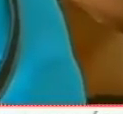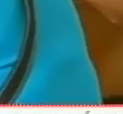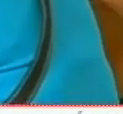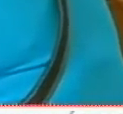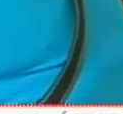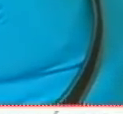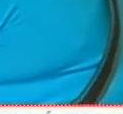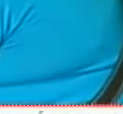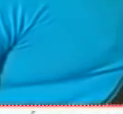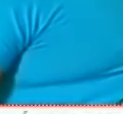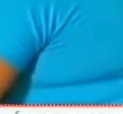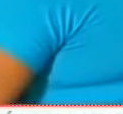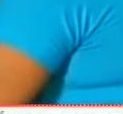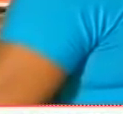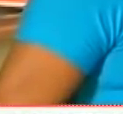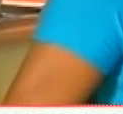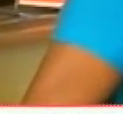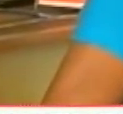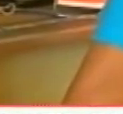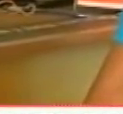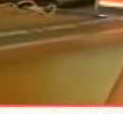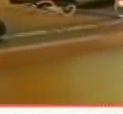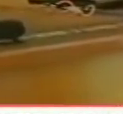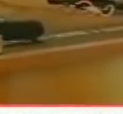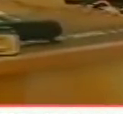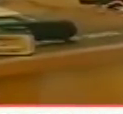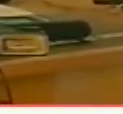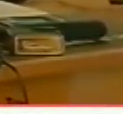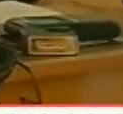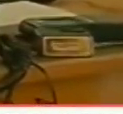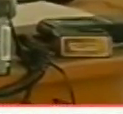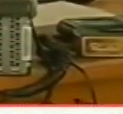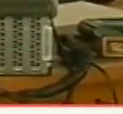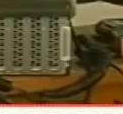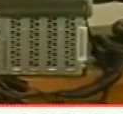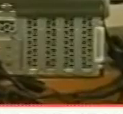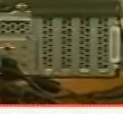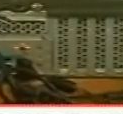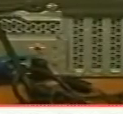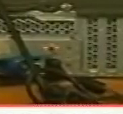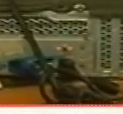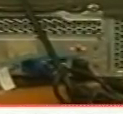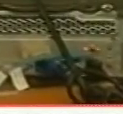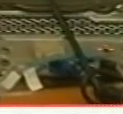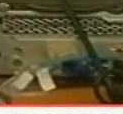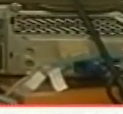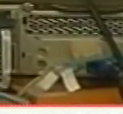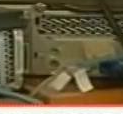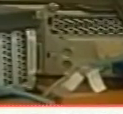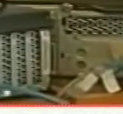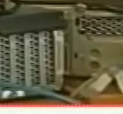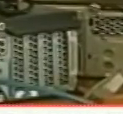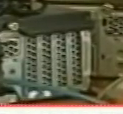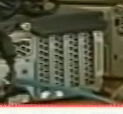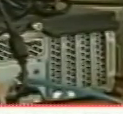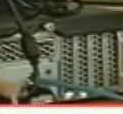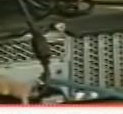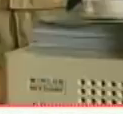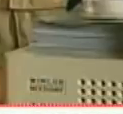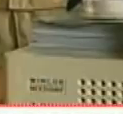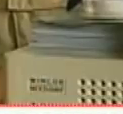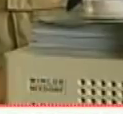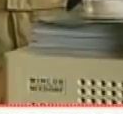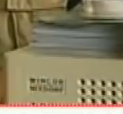de influencia y así beneficiarlos de aquellas personas que no pueden acercarse a las, por distintas razones, las oficinas